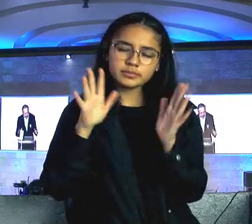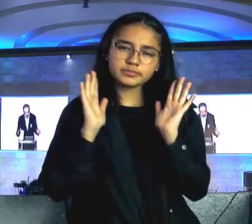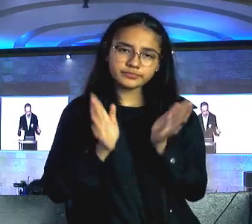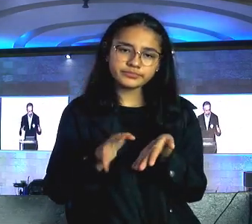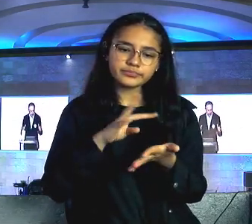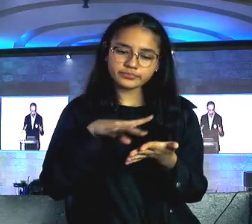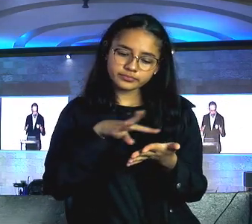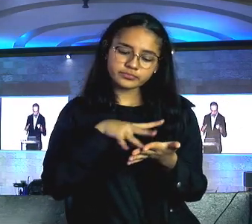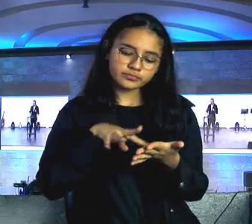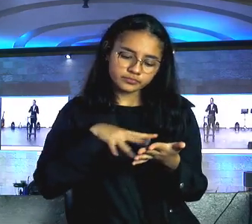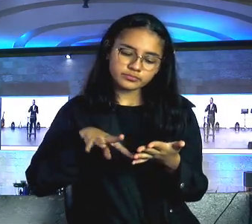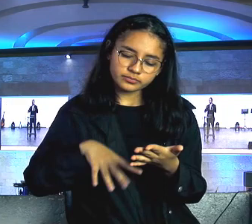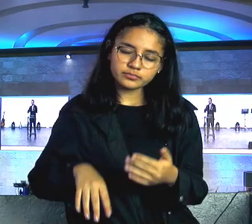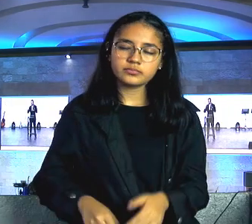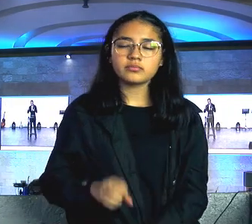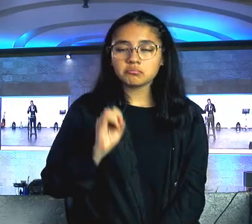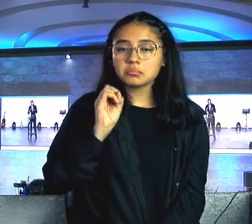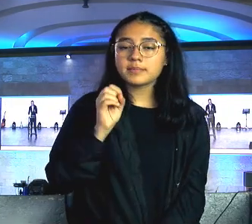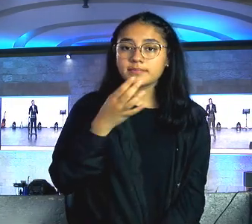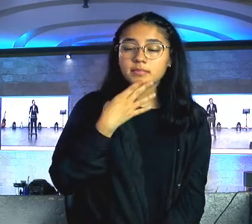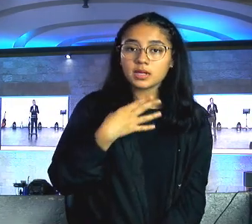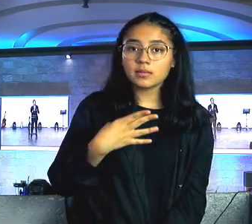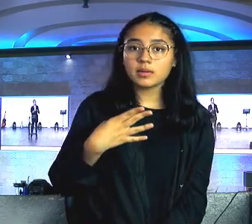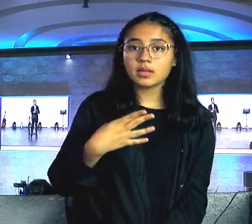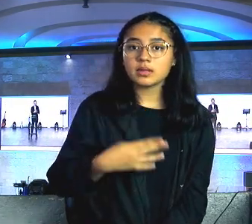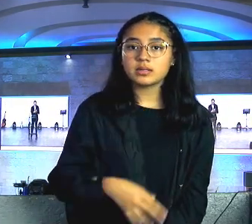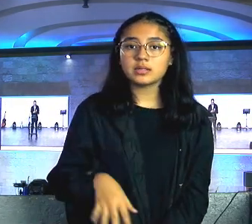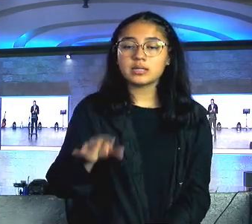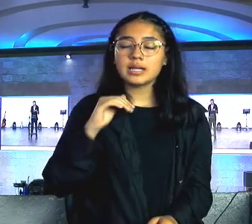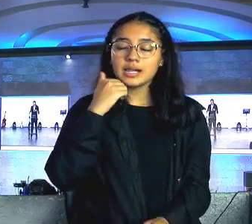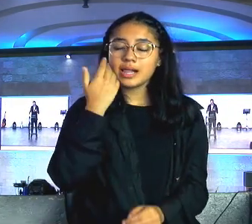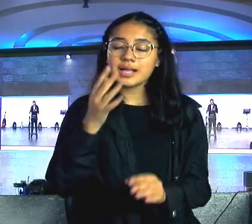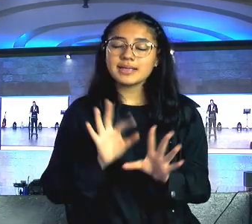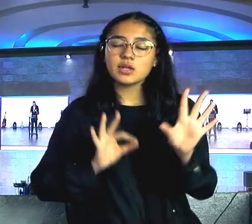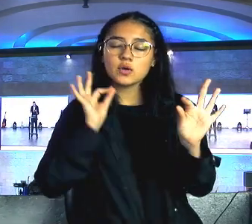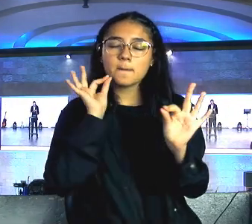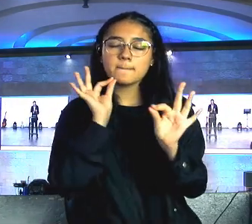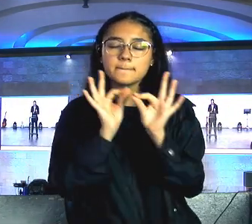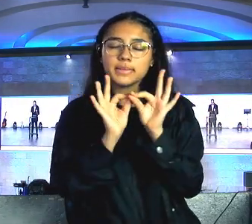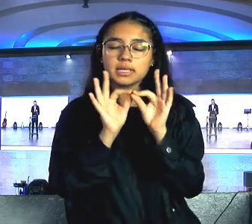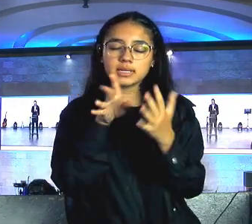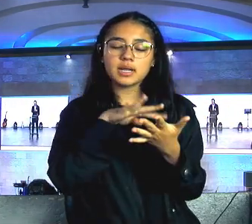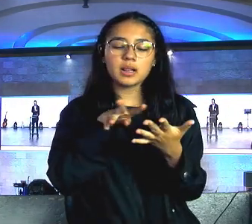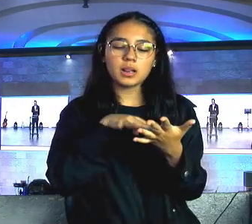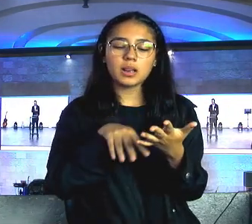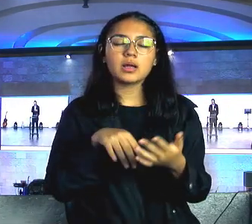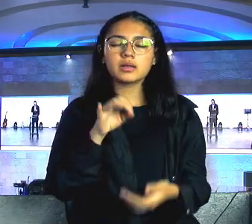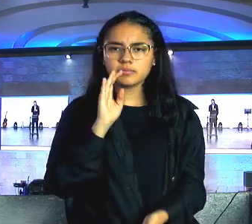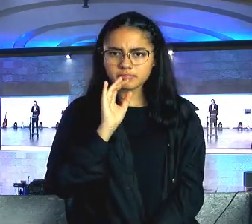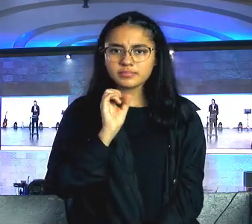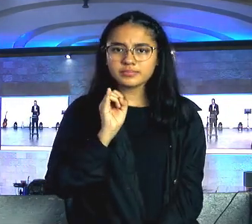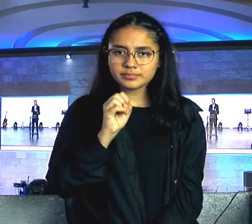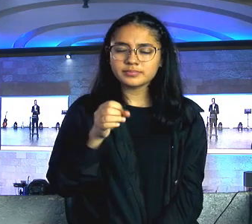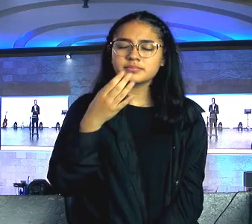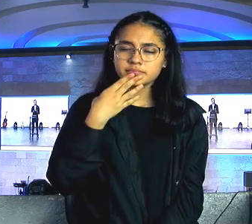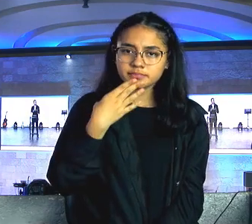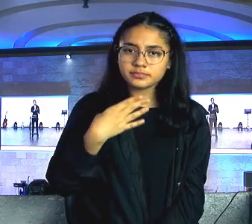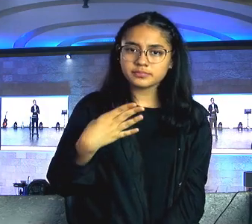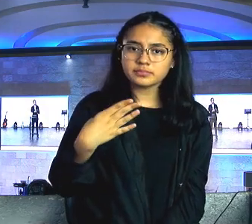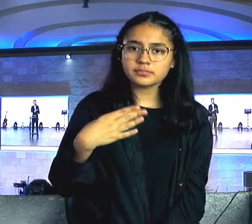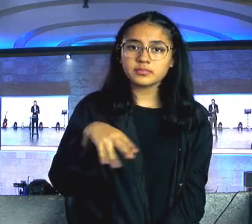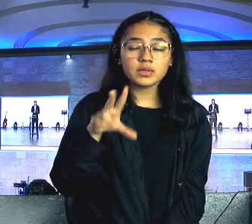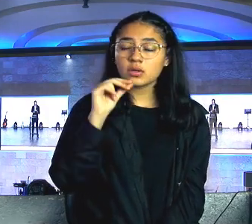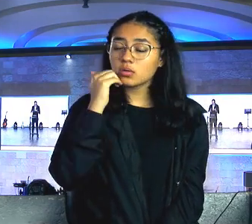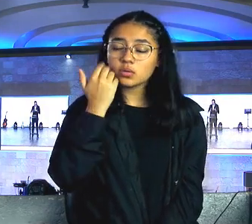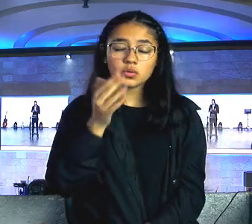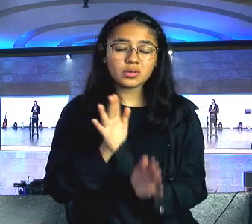bien. Porque quiero completar la lectura de la Biblia en un año, está bien, perfecto. Porque no quiero perder